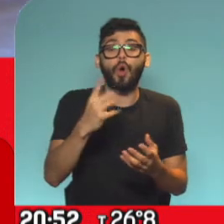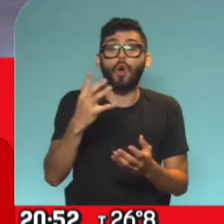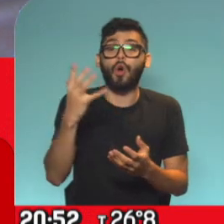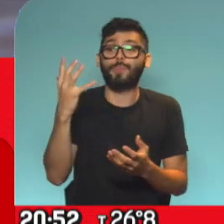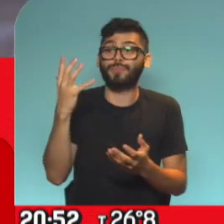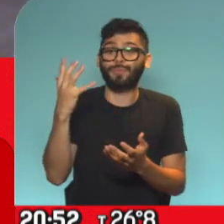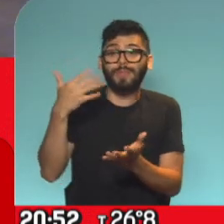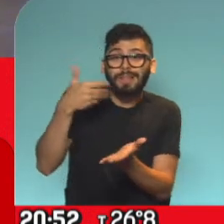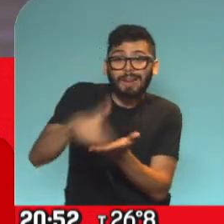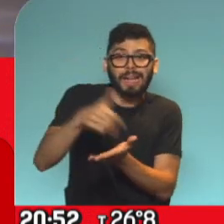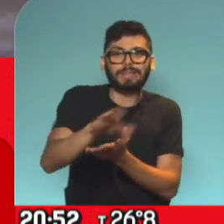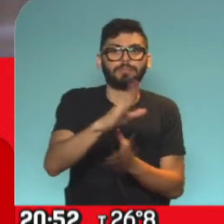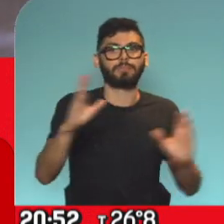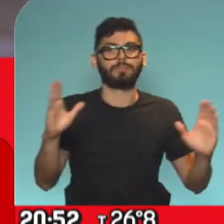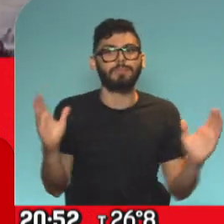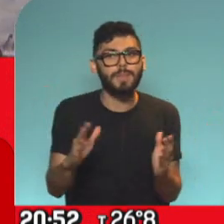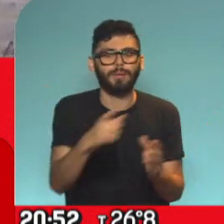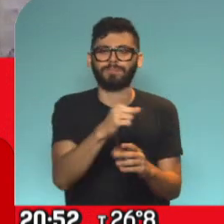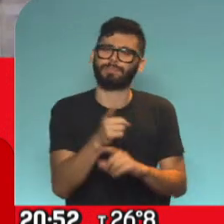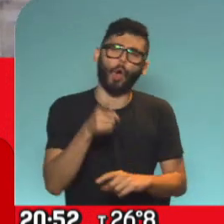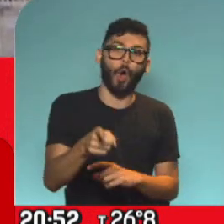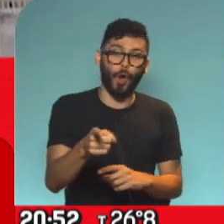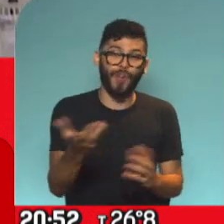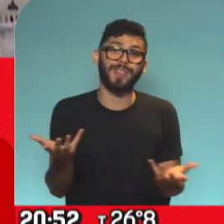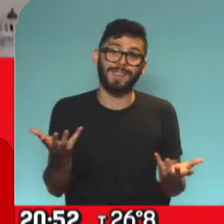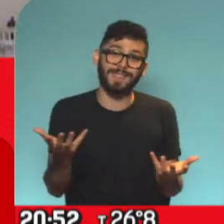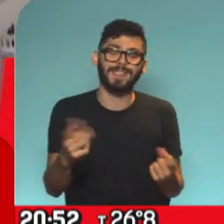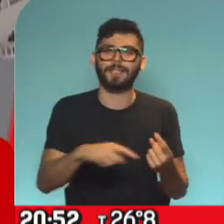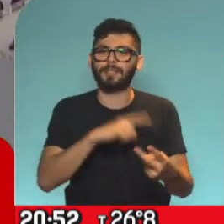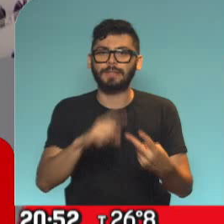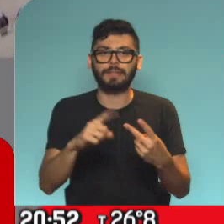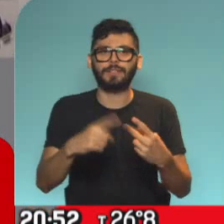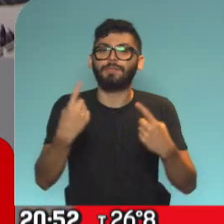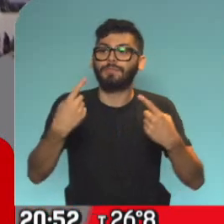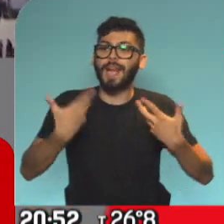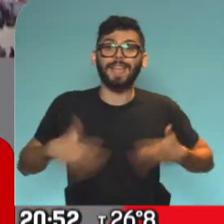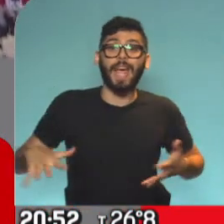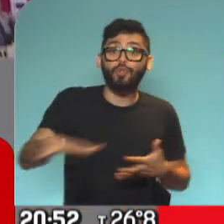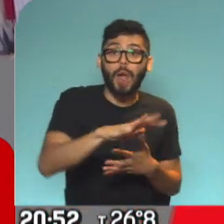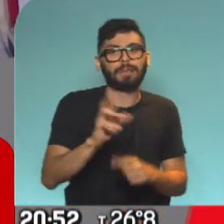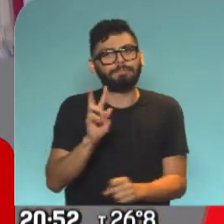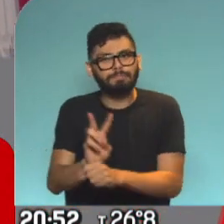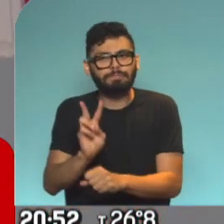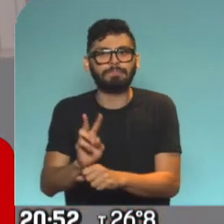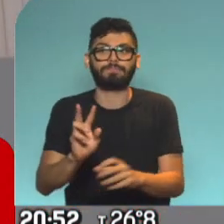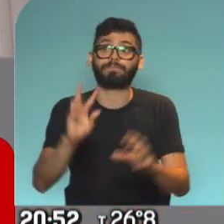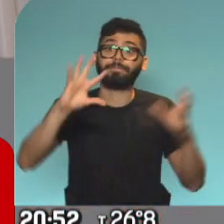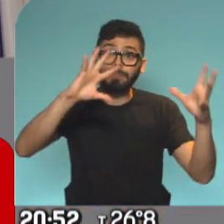racismo, una mirada que tenía que ver con el cuidado de los recursos naturales, con una agenda